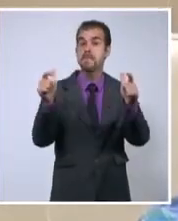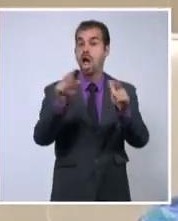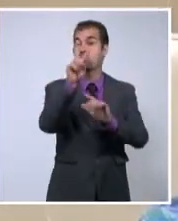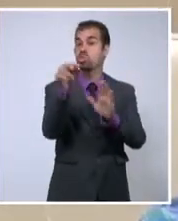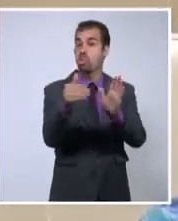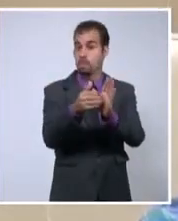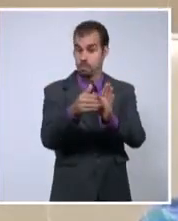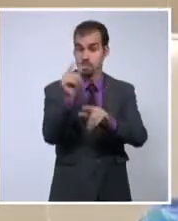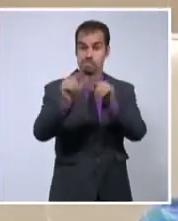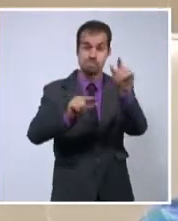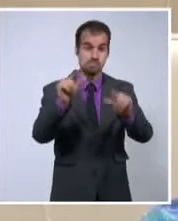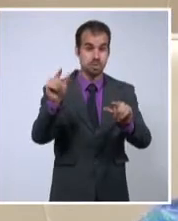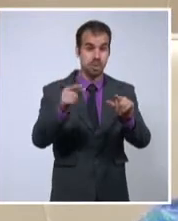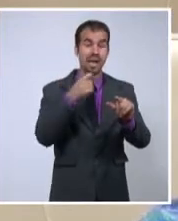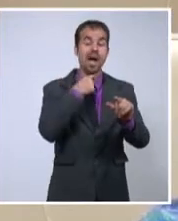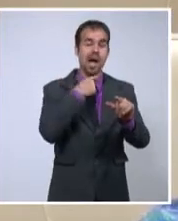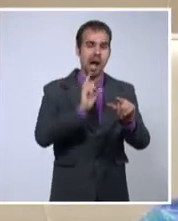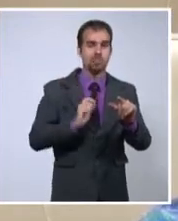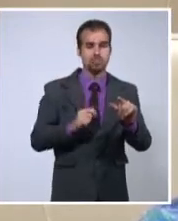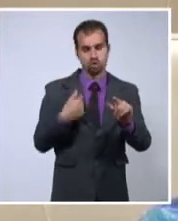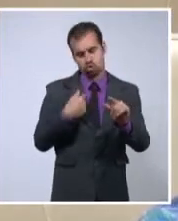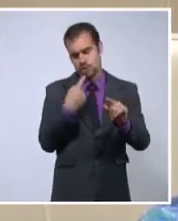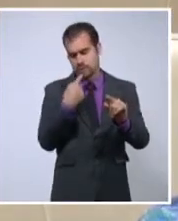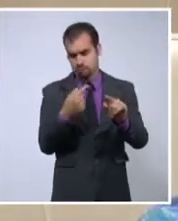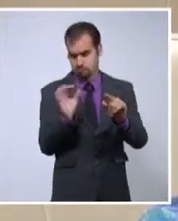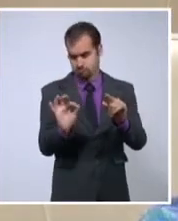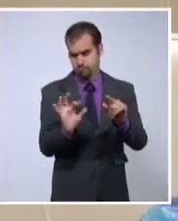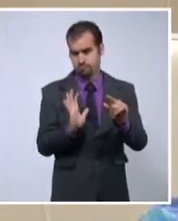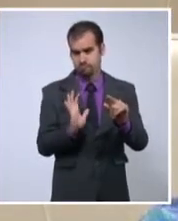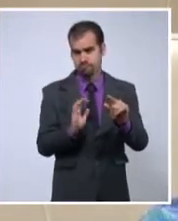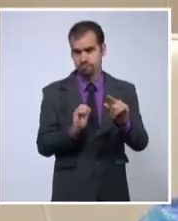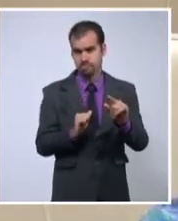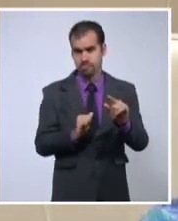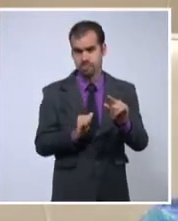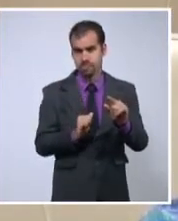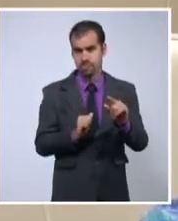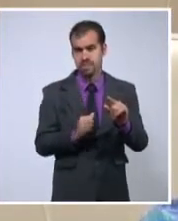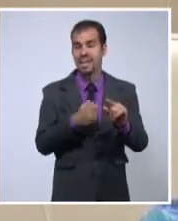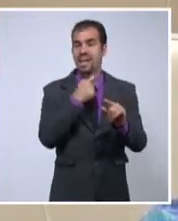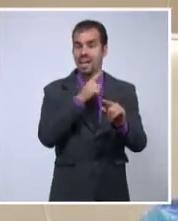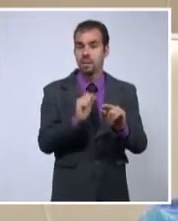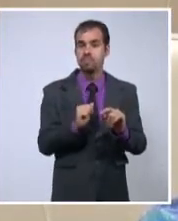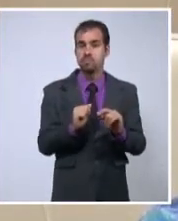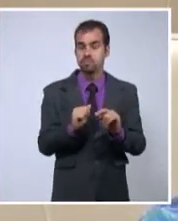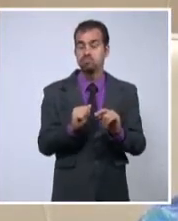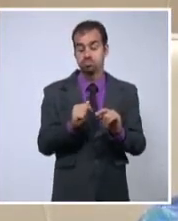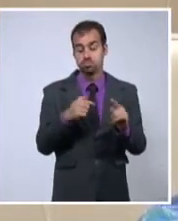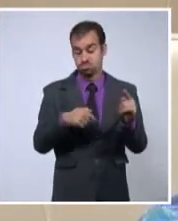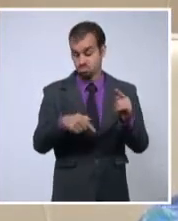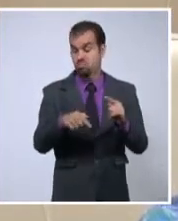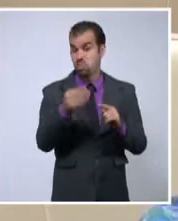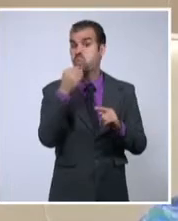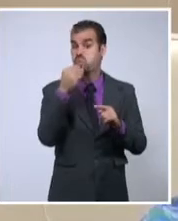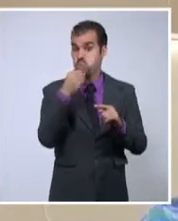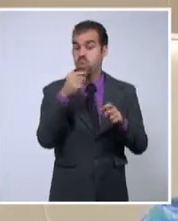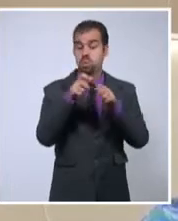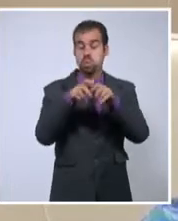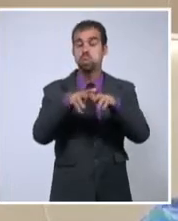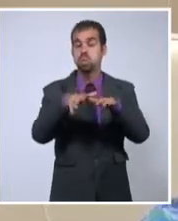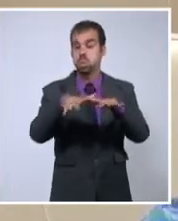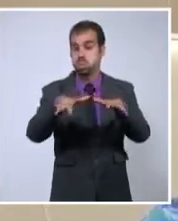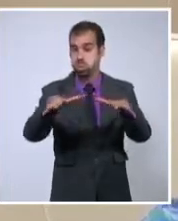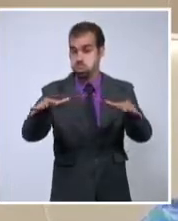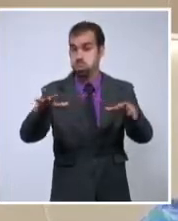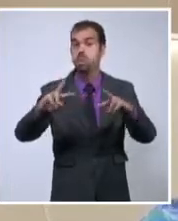Si se mantuviera, o voy a decirlo con exactitud, que están dadas las condiciones para que se